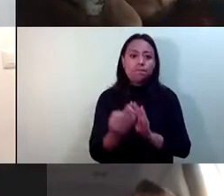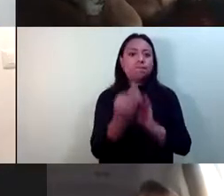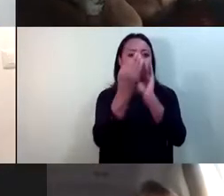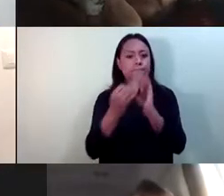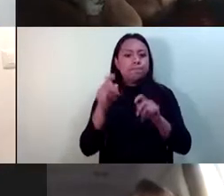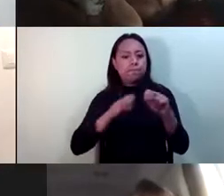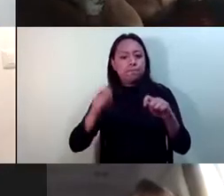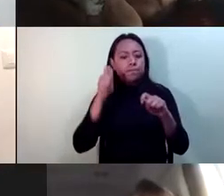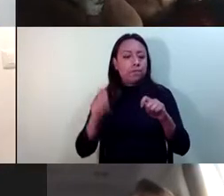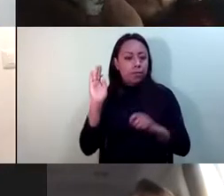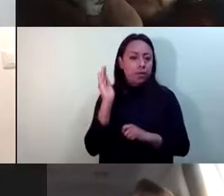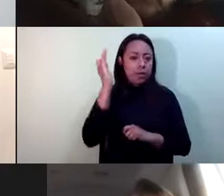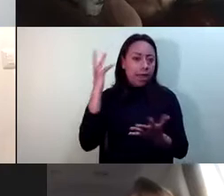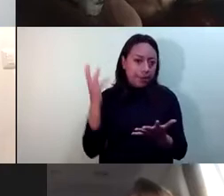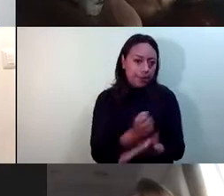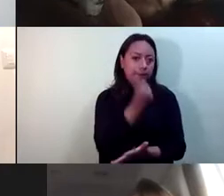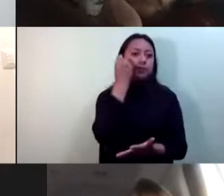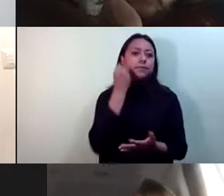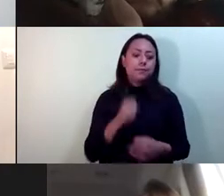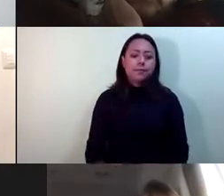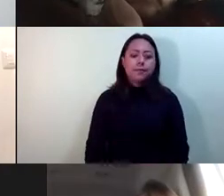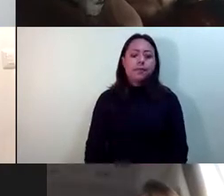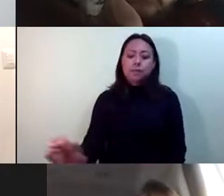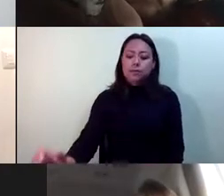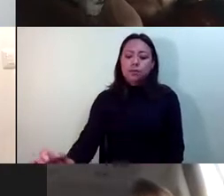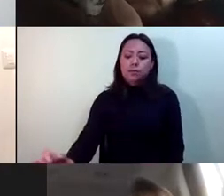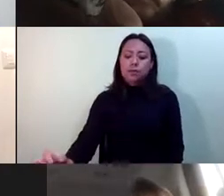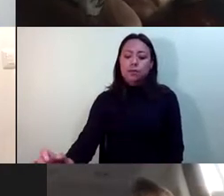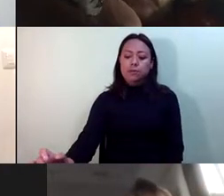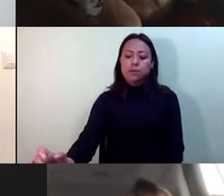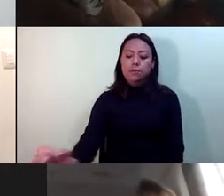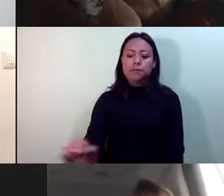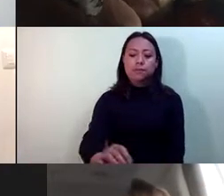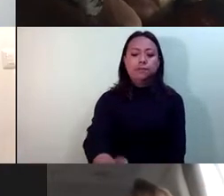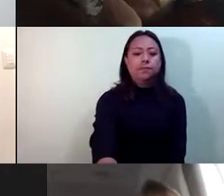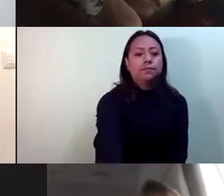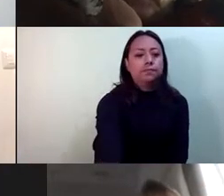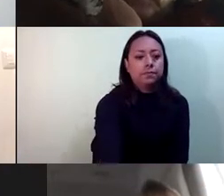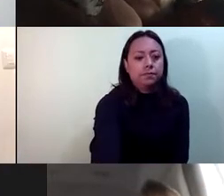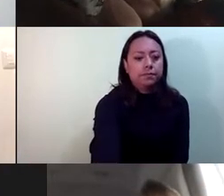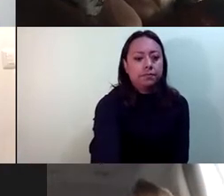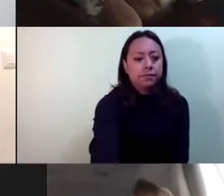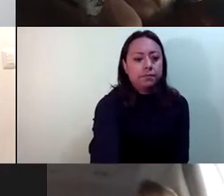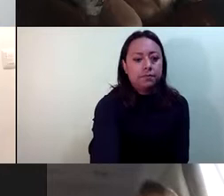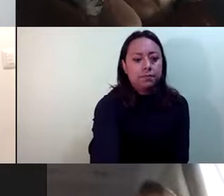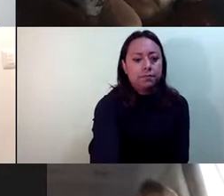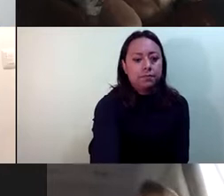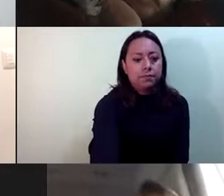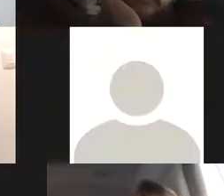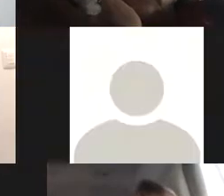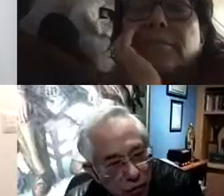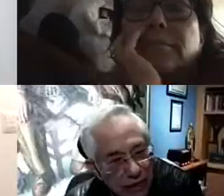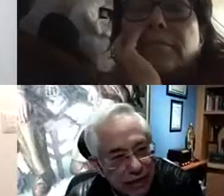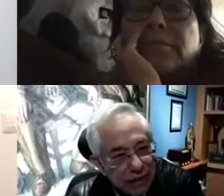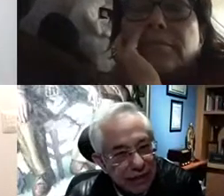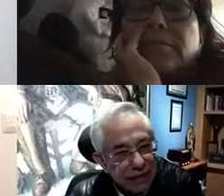están ordenando a la Ciudad de México, a la jefa de gobierno, entregar 7 millones de pesos adicionales en este año a